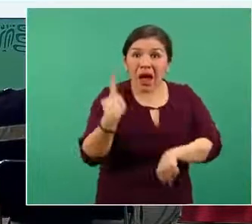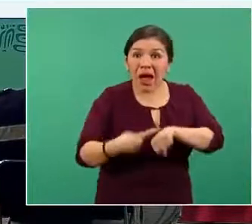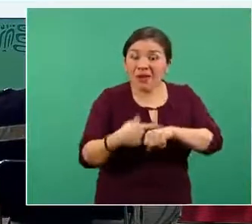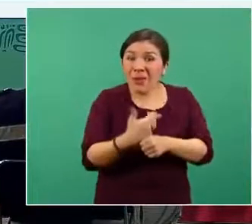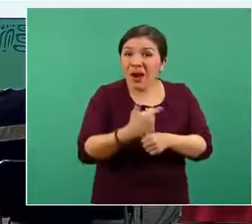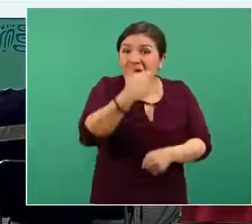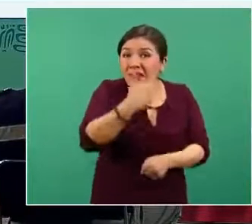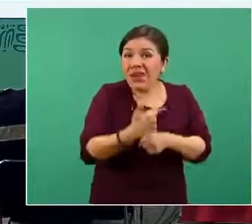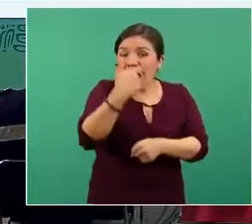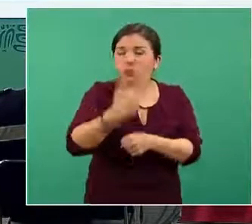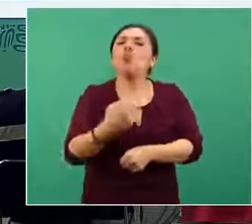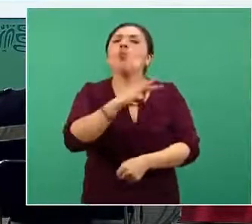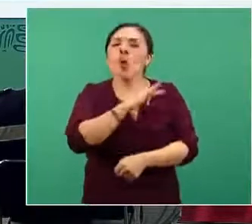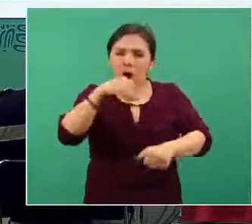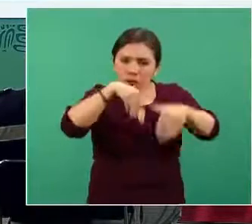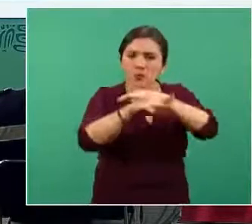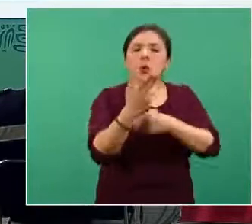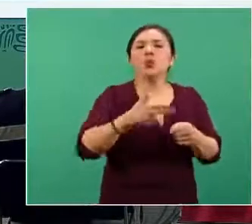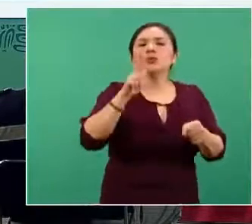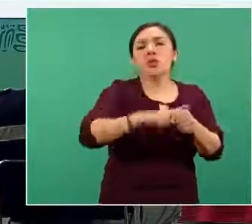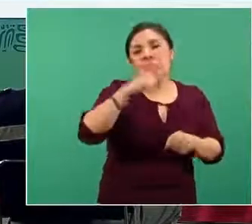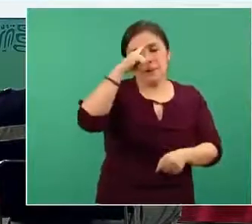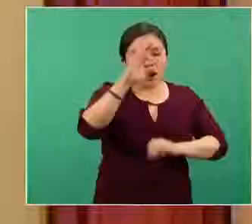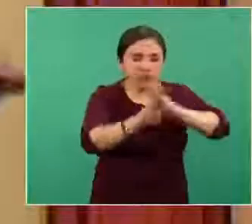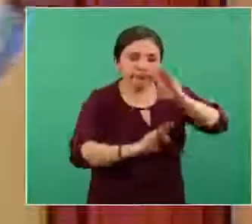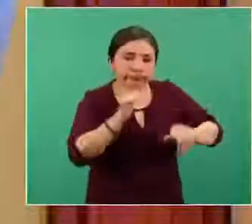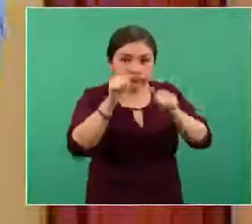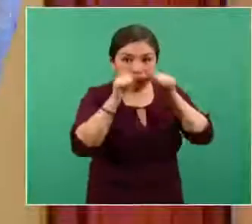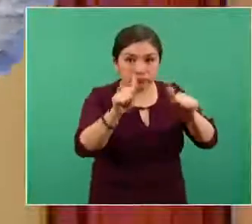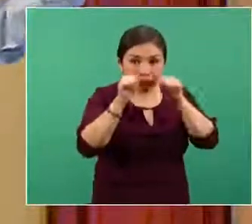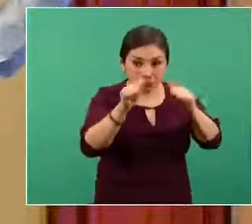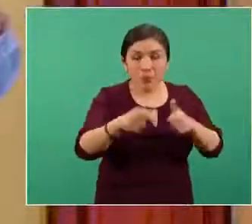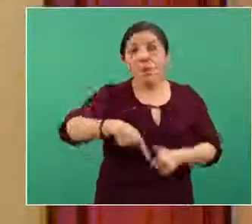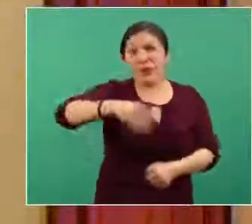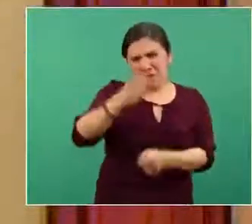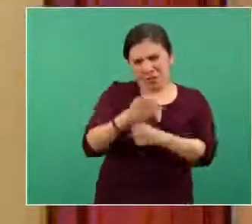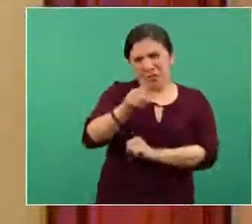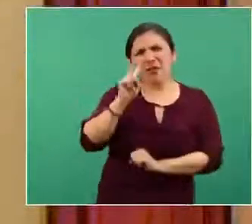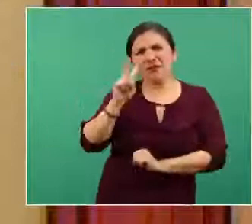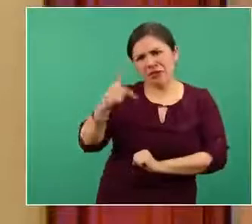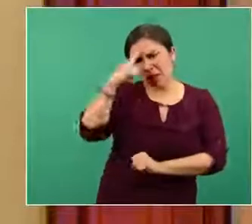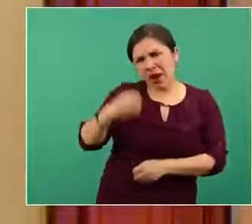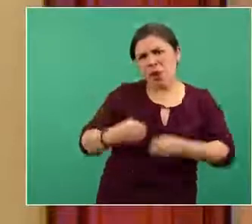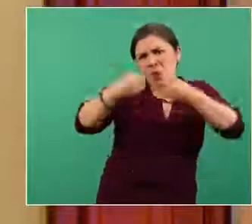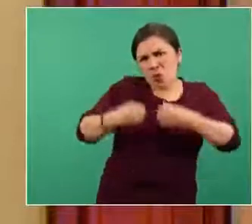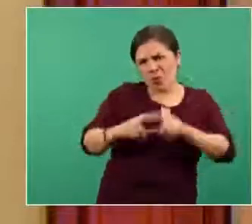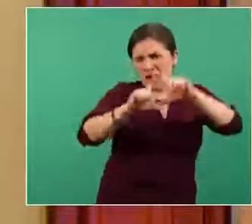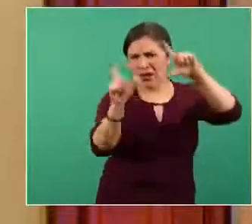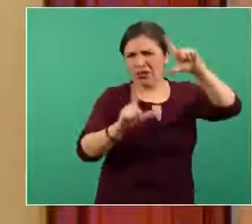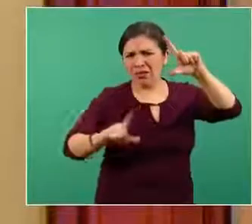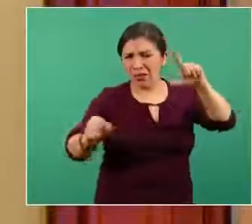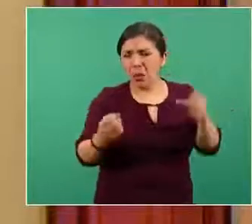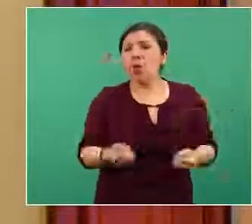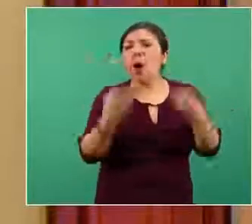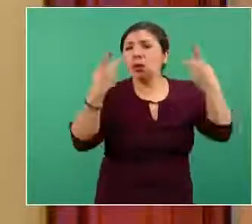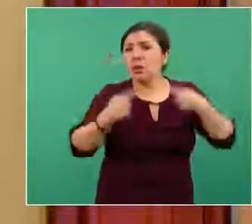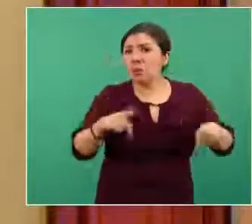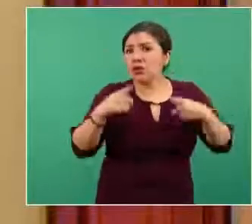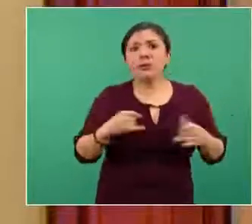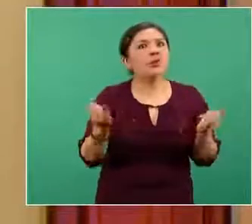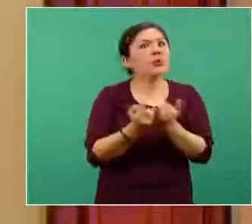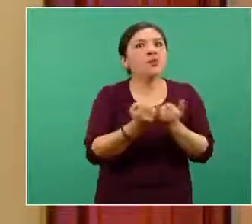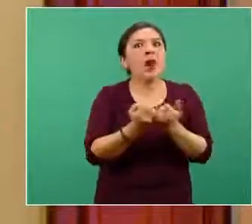de la enfermedad puedan en su momento recibir la atención. Sin embargo, como lo estamos viendo en la ocupación, este número de personas pues